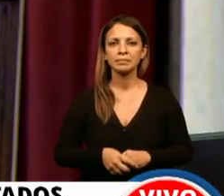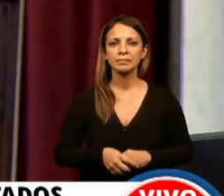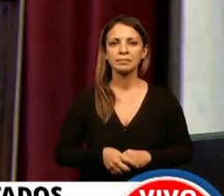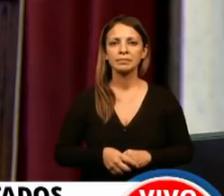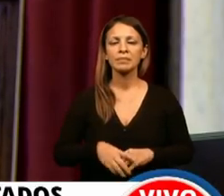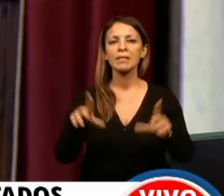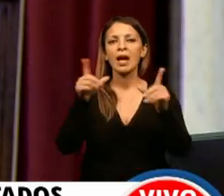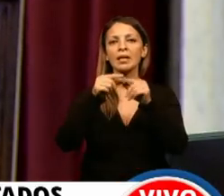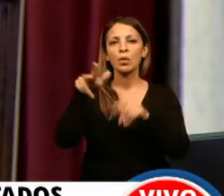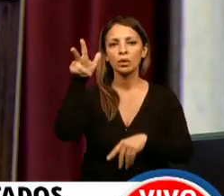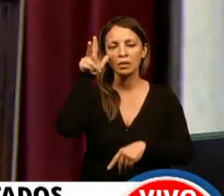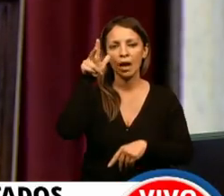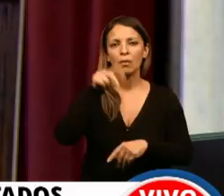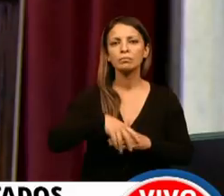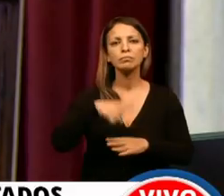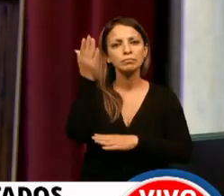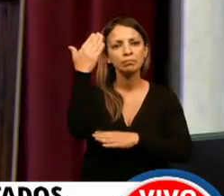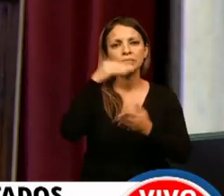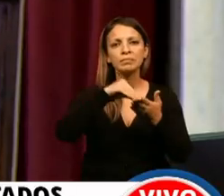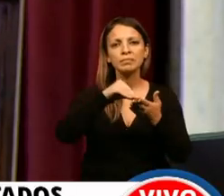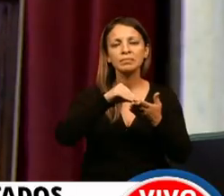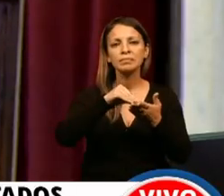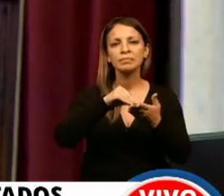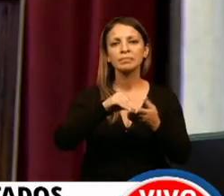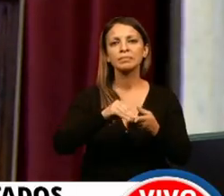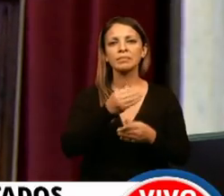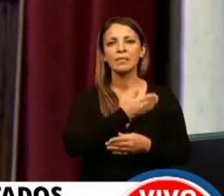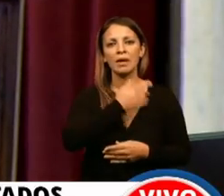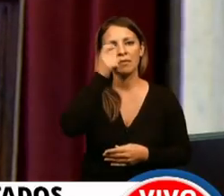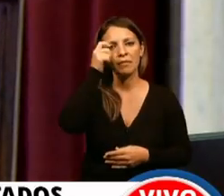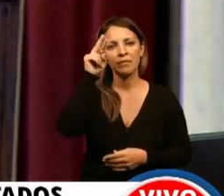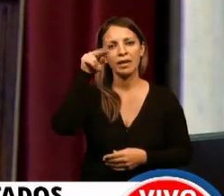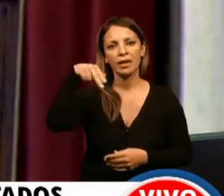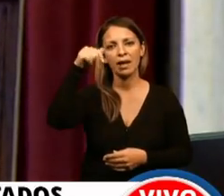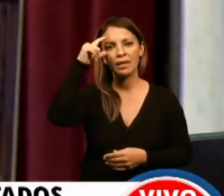artículo octavo en el uso de la palabra el diputado eduardo fernández